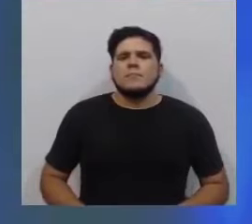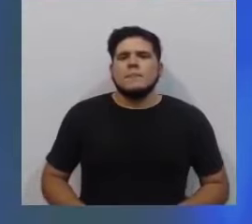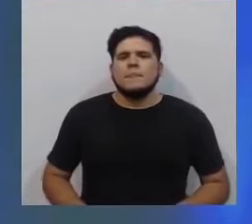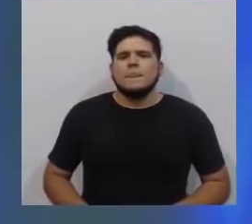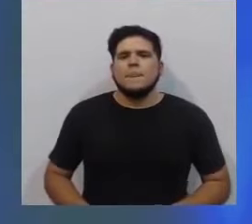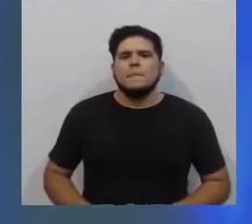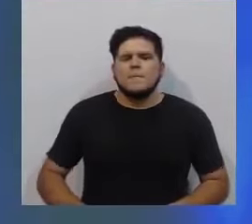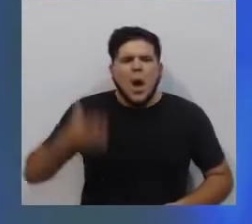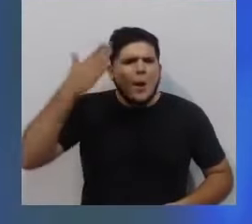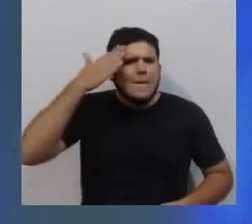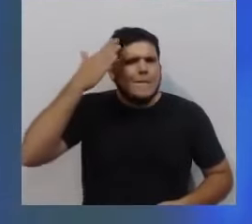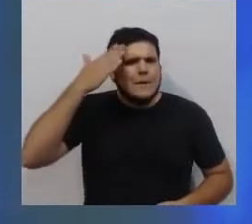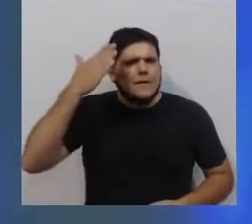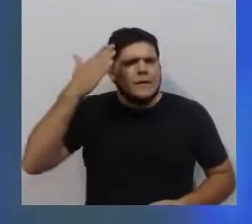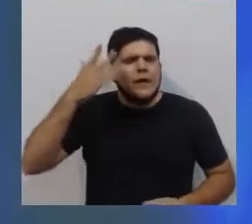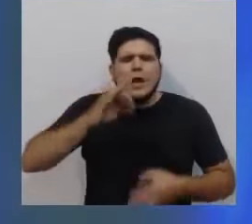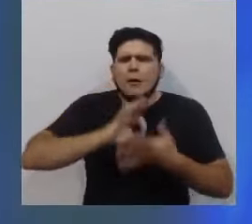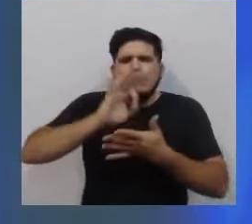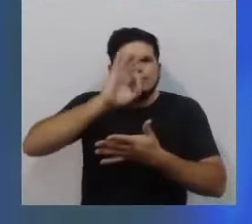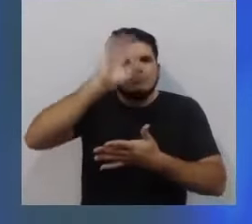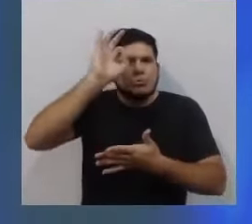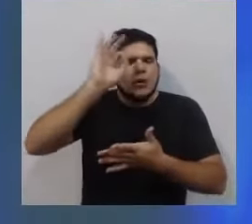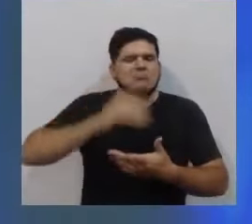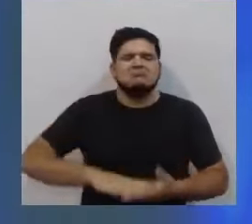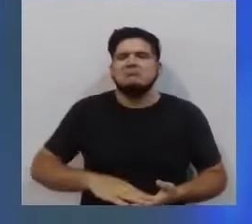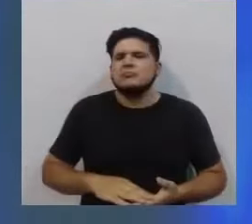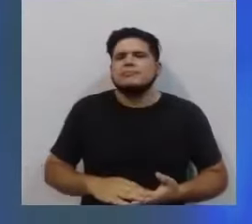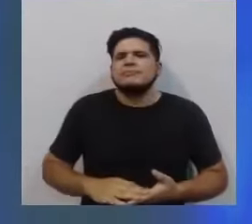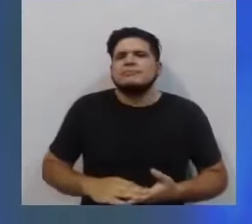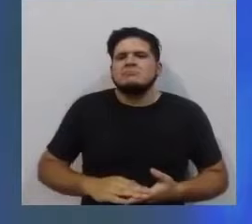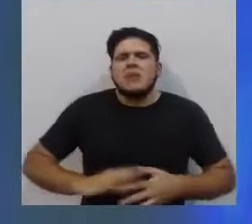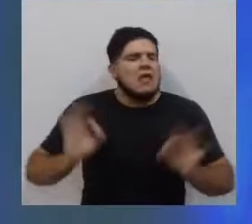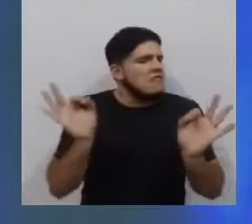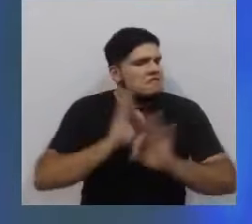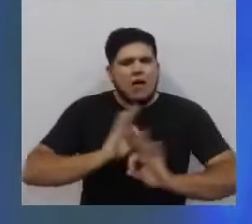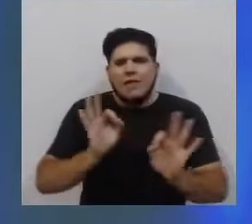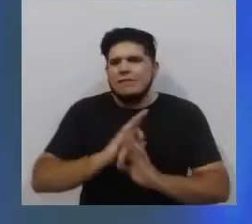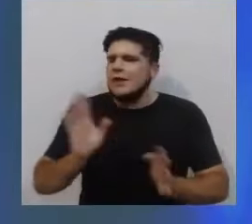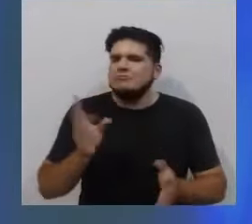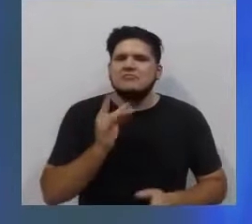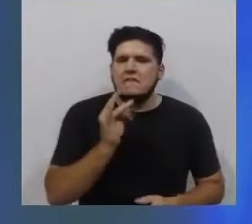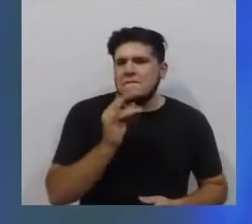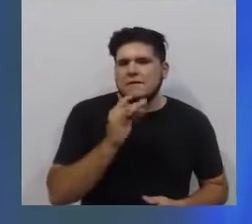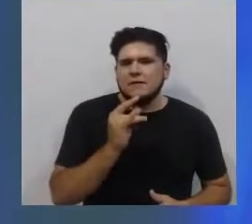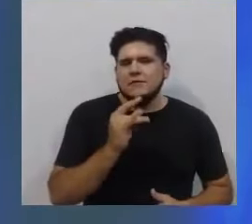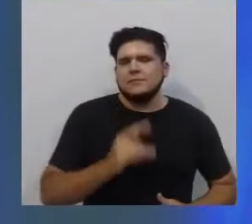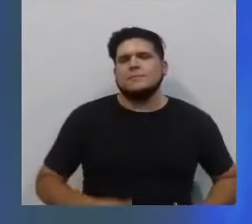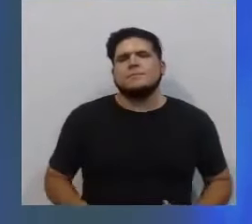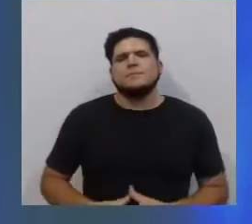nada es difícil para una mente espiritual grábese ese principio